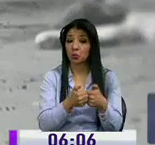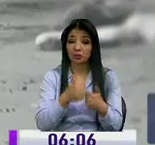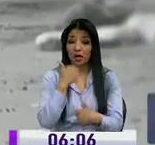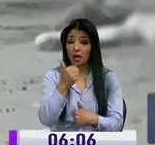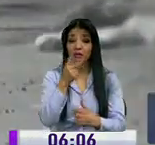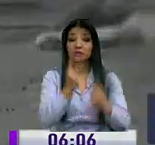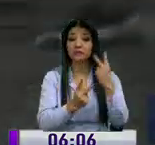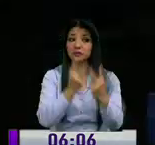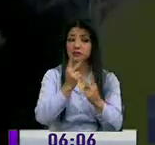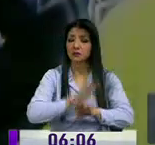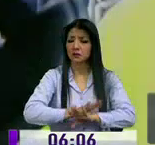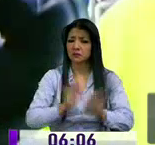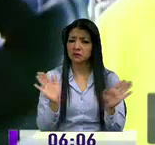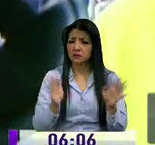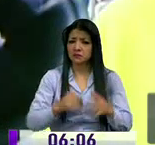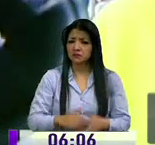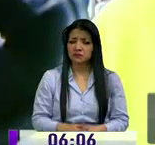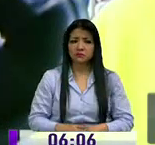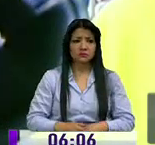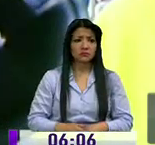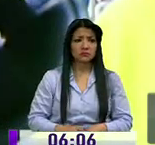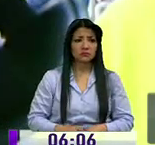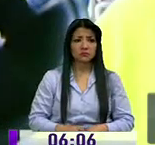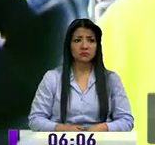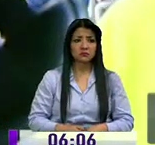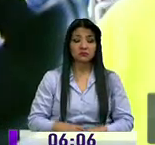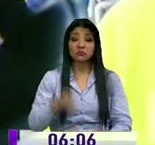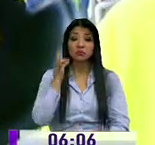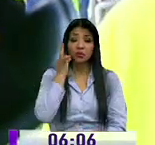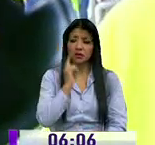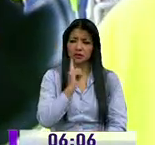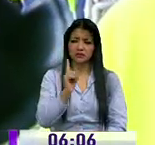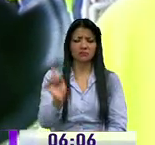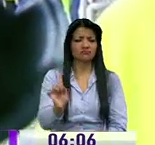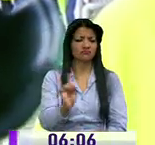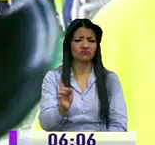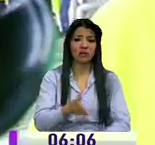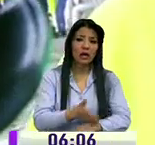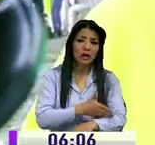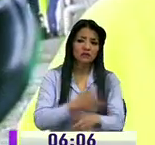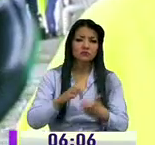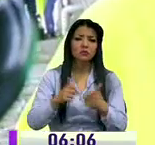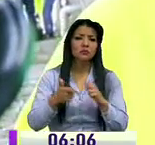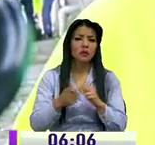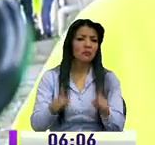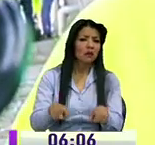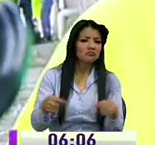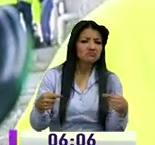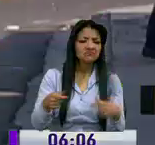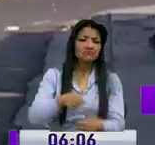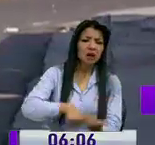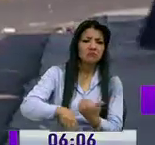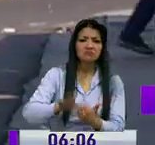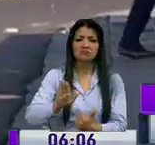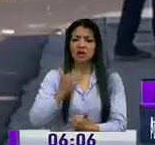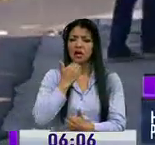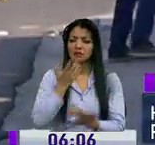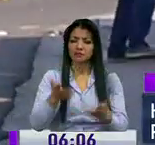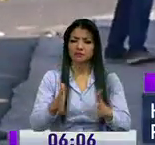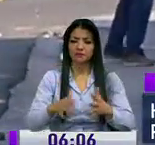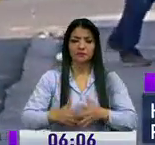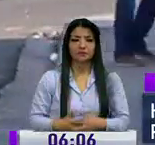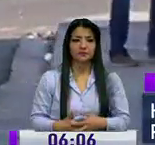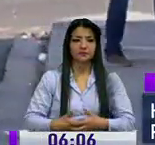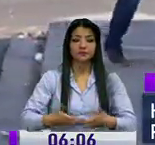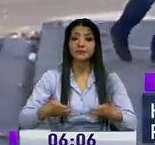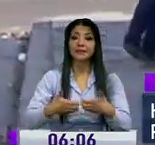¿no? Entonces ella no nos manifiesta que no ha tenido ningún problema, ninguna amenaza en estos días. El equipo de la Unidad